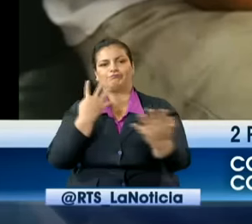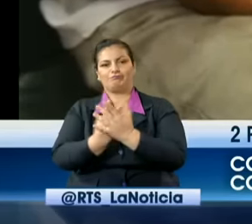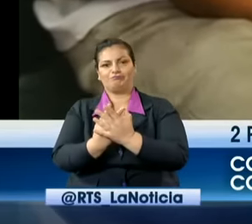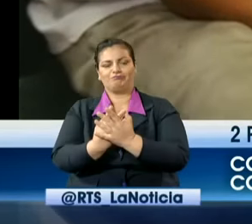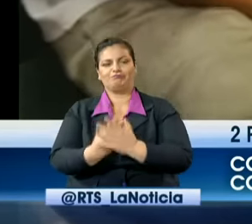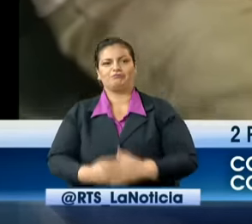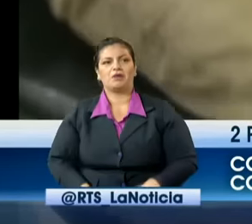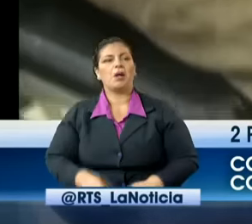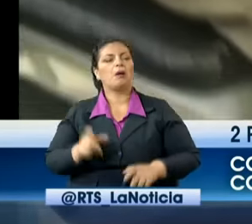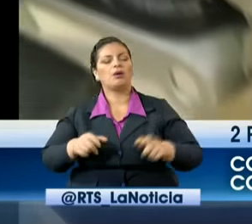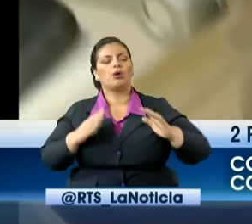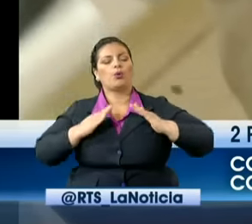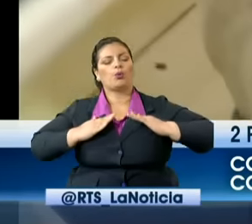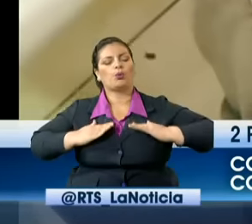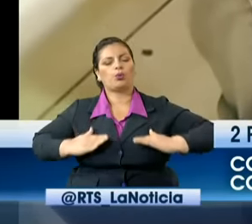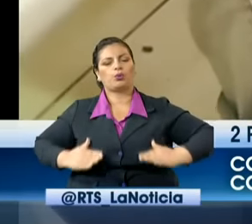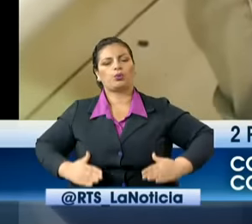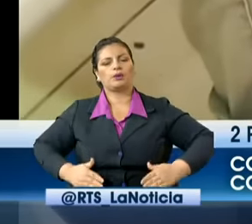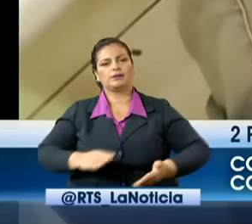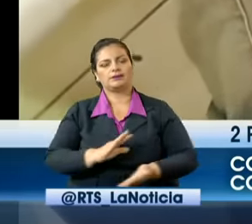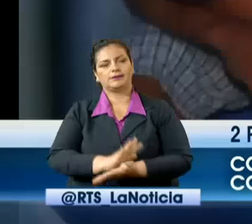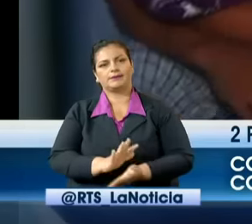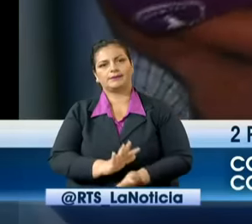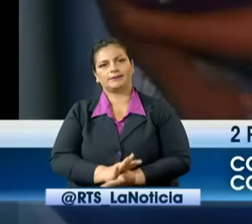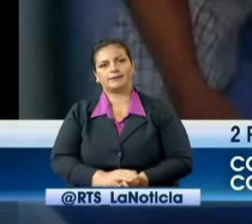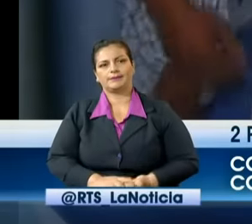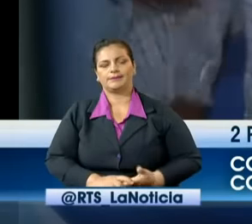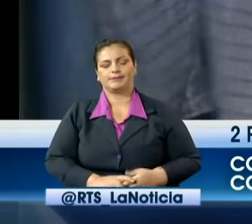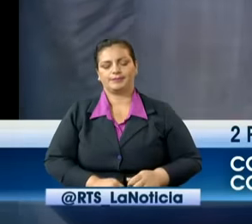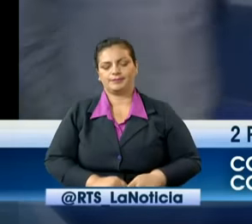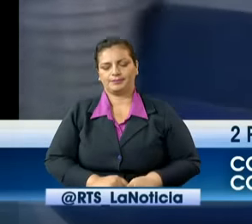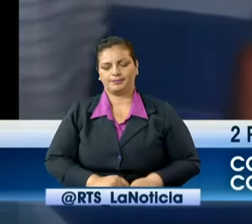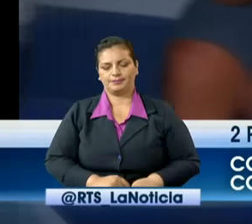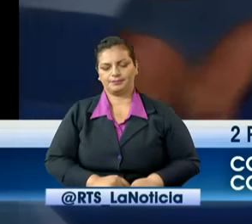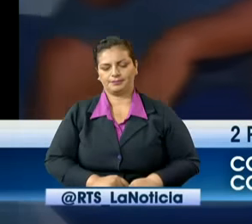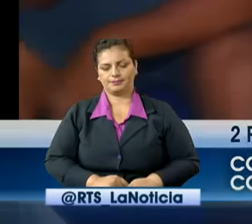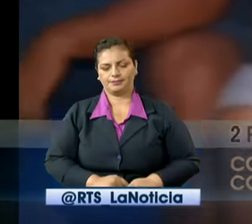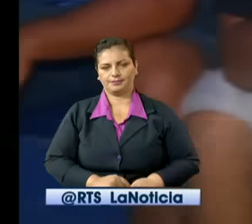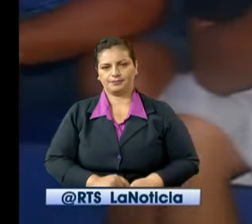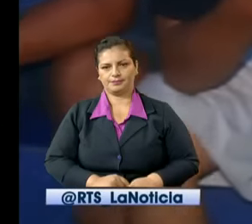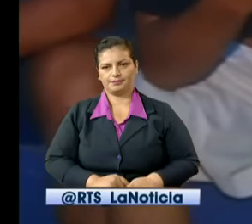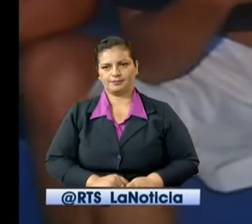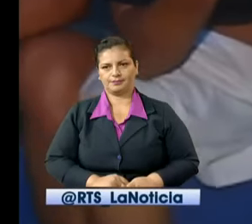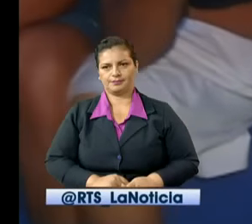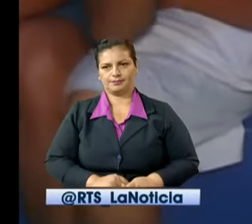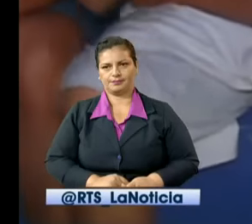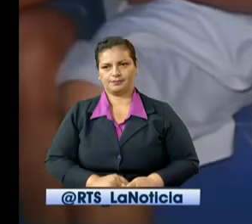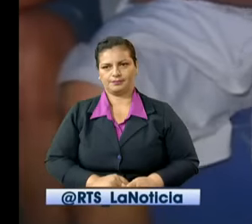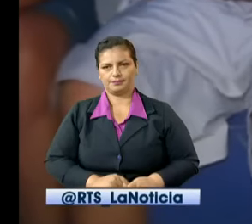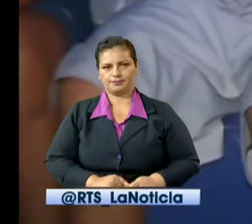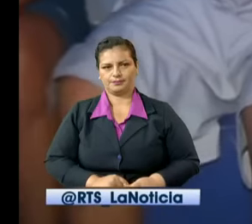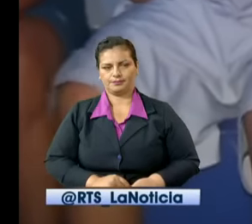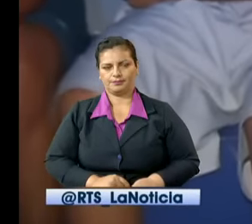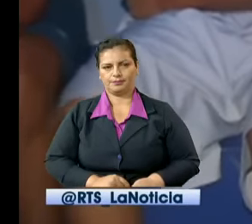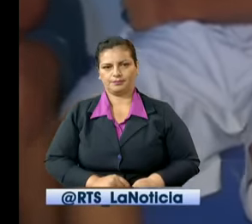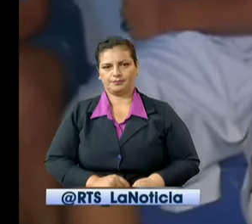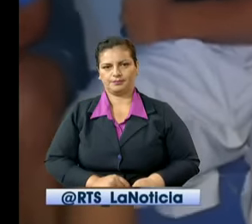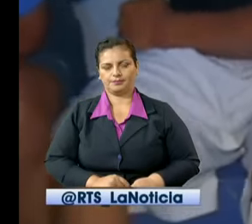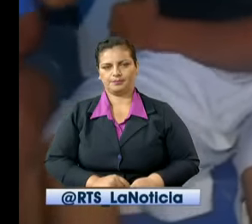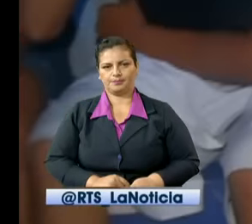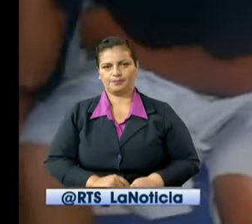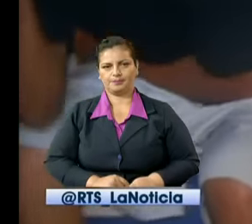zonas en las que ellos cometían sus atracos, informó Ítalo Ruiz.